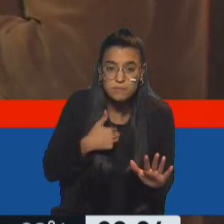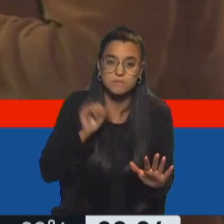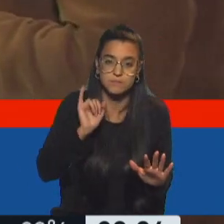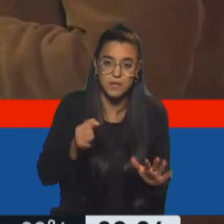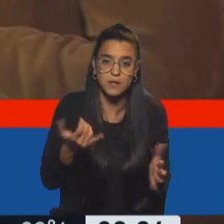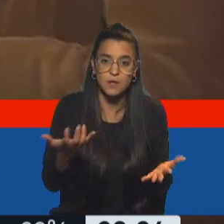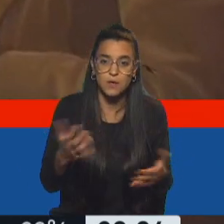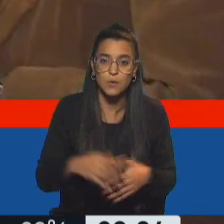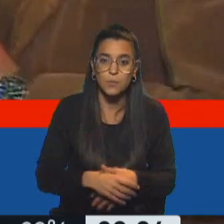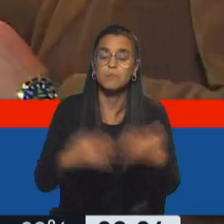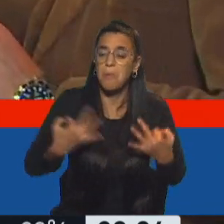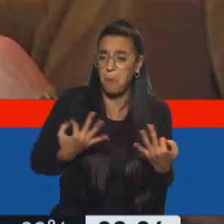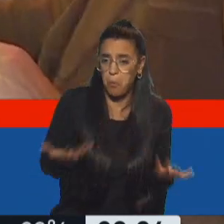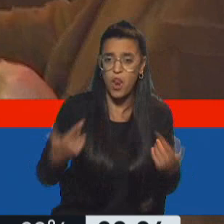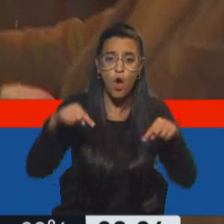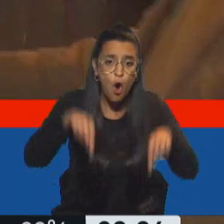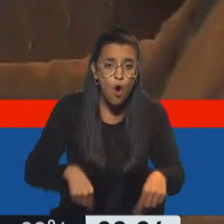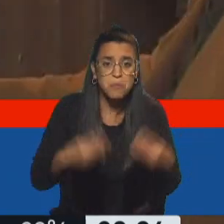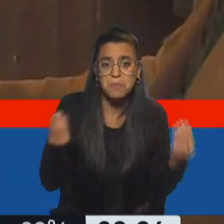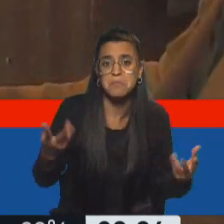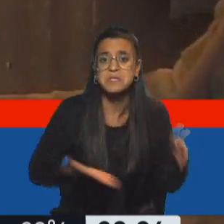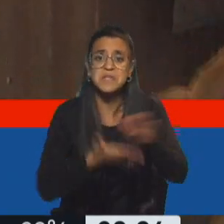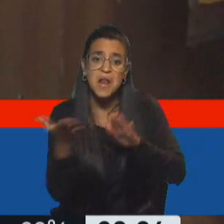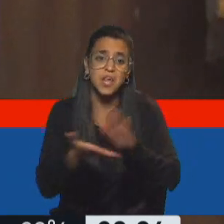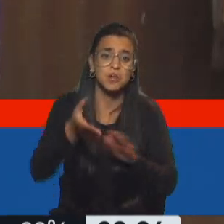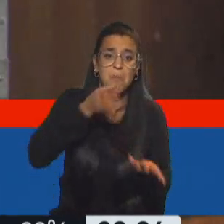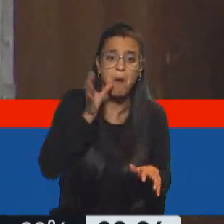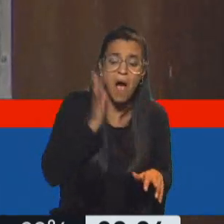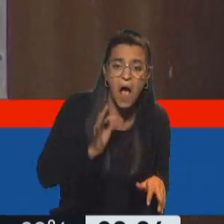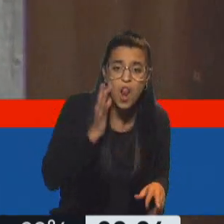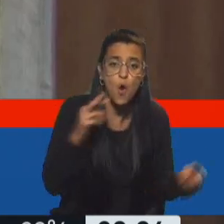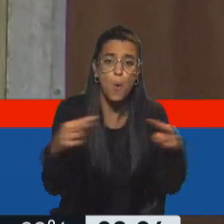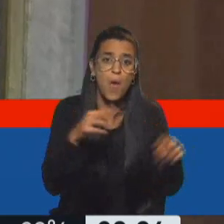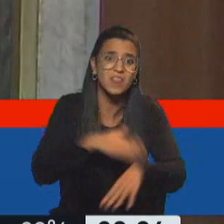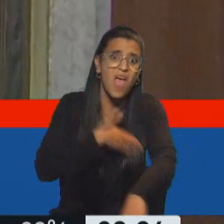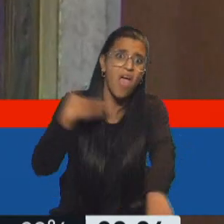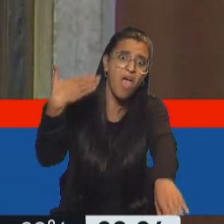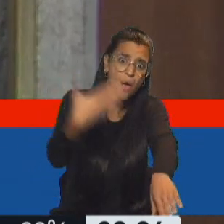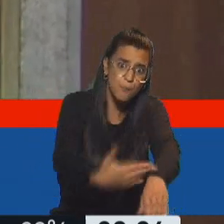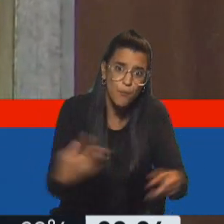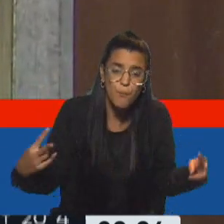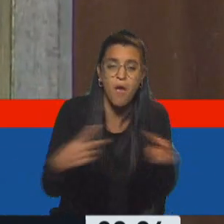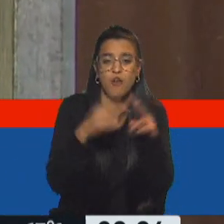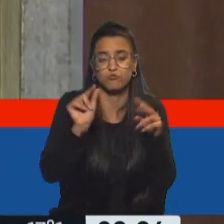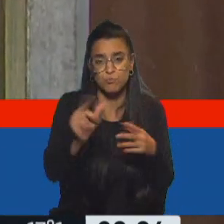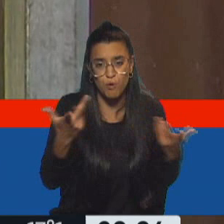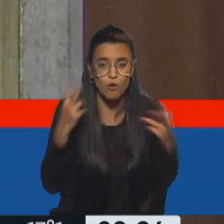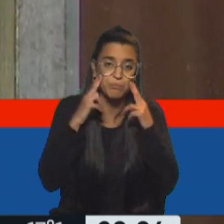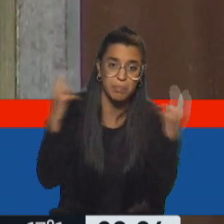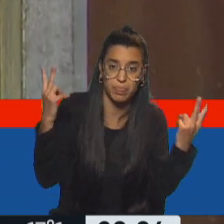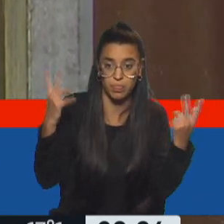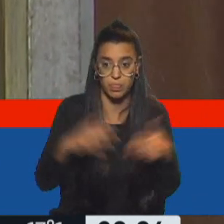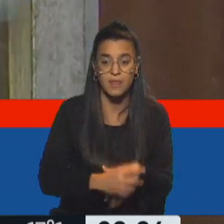que les haga bien. Hoy en nuestro caso es salir a tomar algo y vernos, ¿no?, después de tanto tiempo, un poco, distendernos